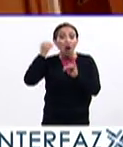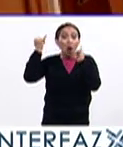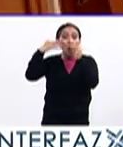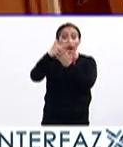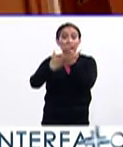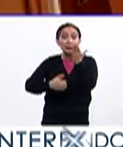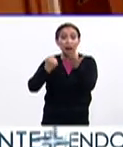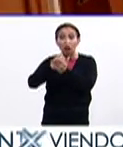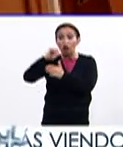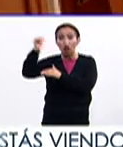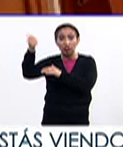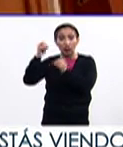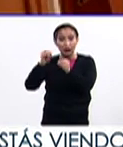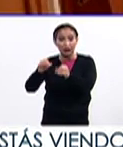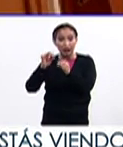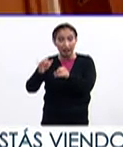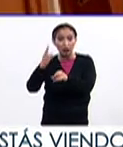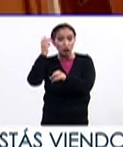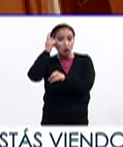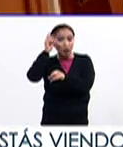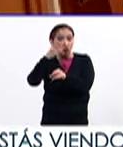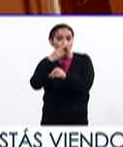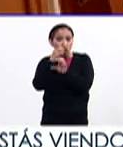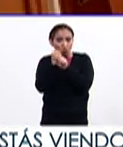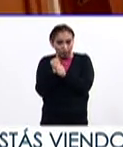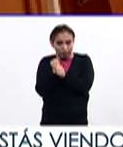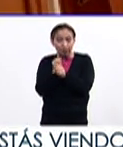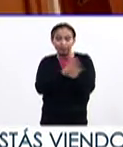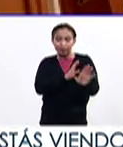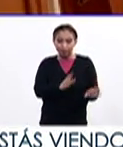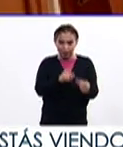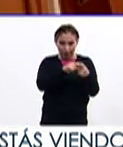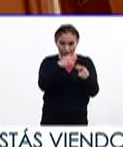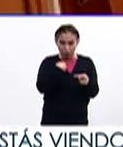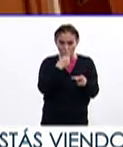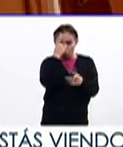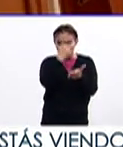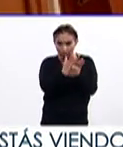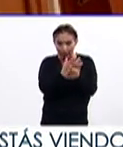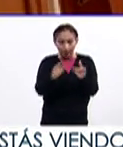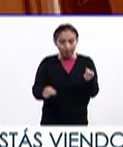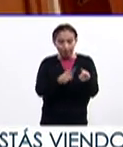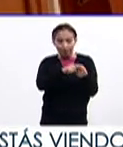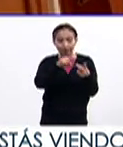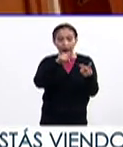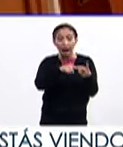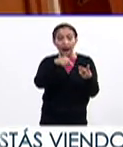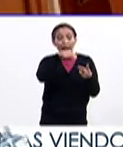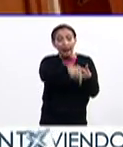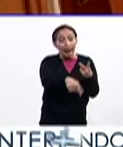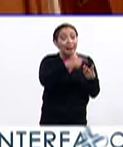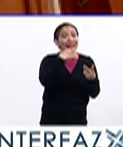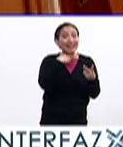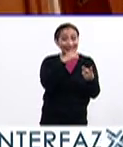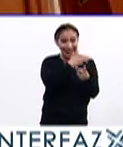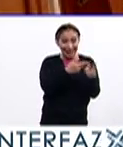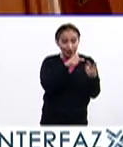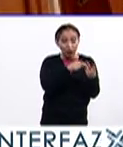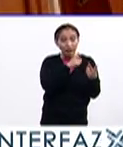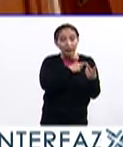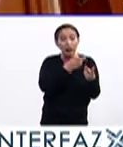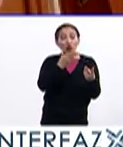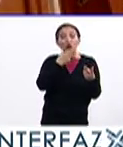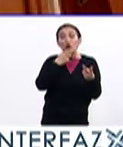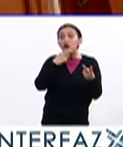o registrada en otra oficina de propiedad intelectual. Sí. Dos, que tener aplicación industrial. Es decir,